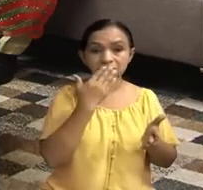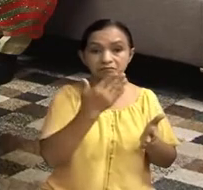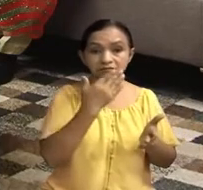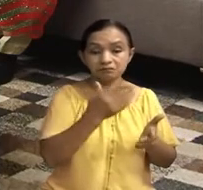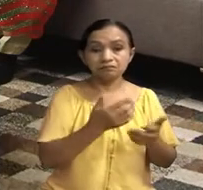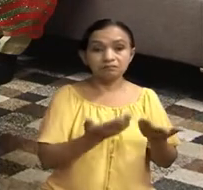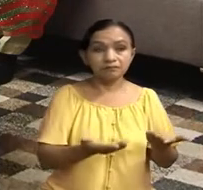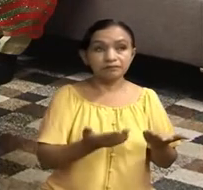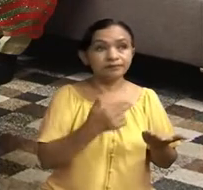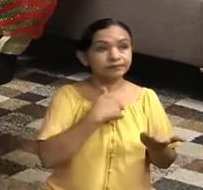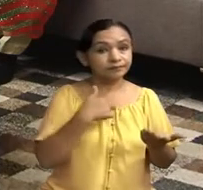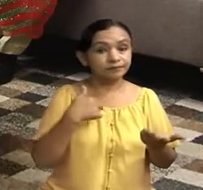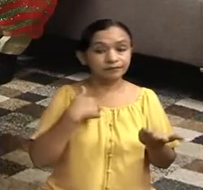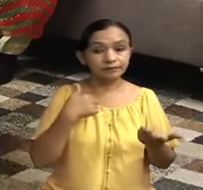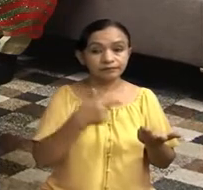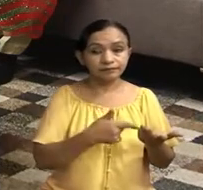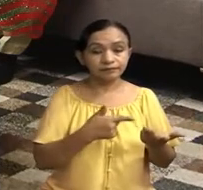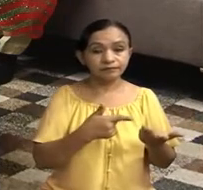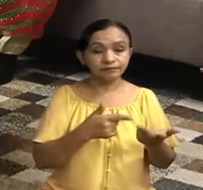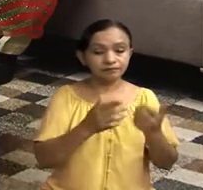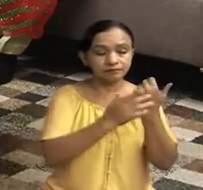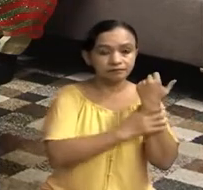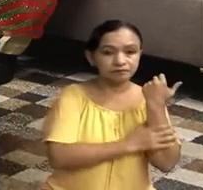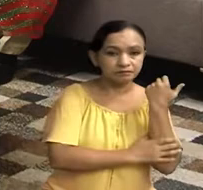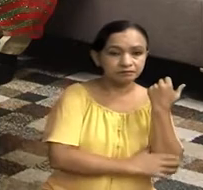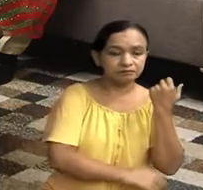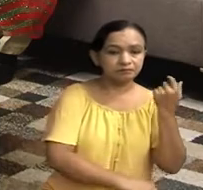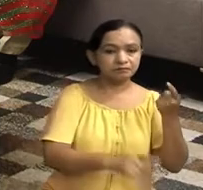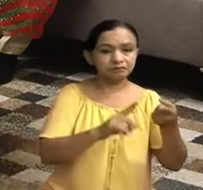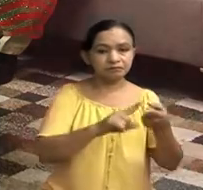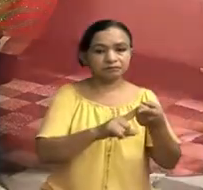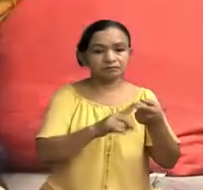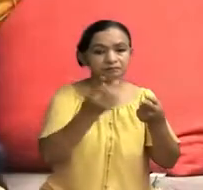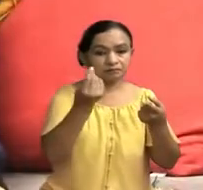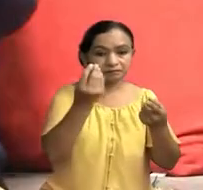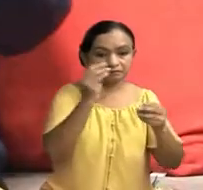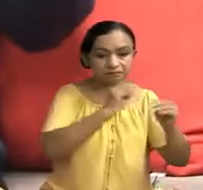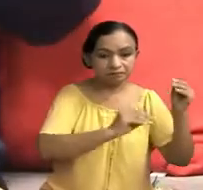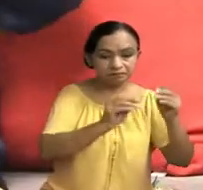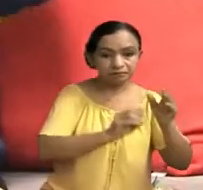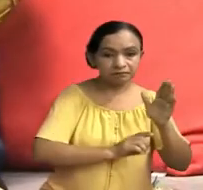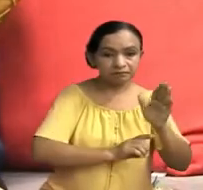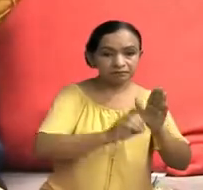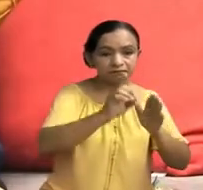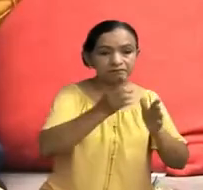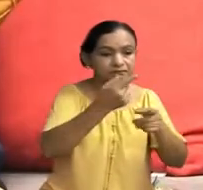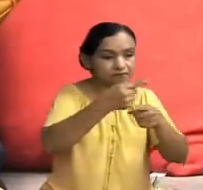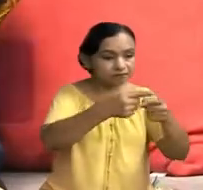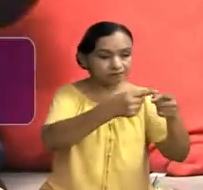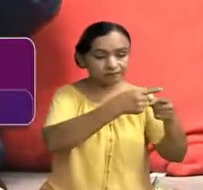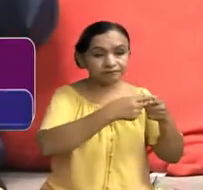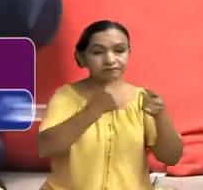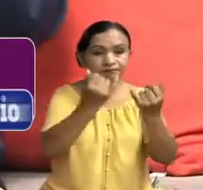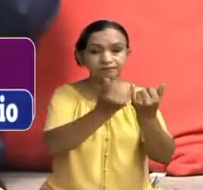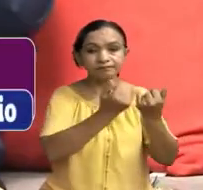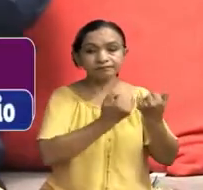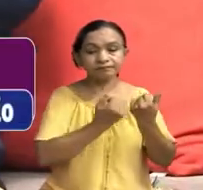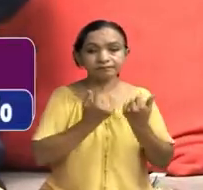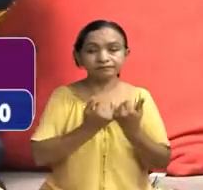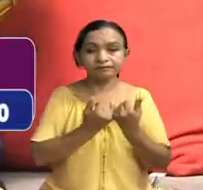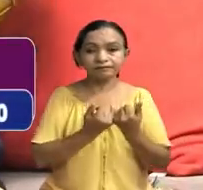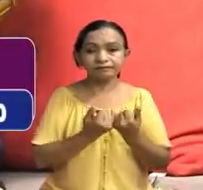Donde, bueno, se combatió la pobreza, se hizo progresar la economía, se distribuyó los recursos de la economía,